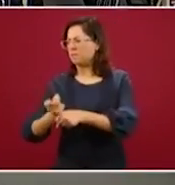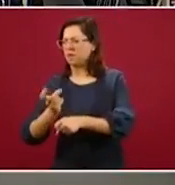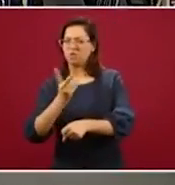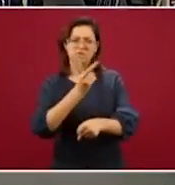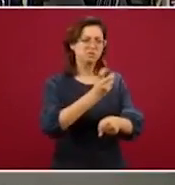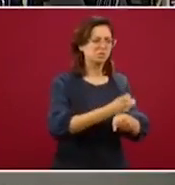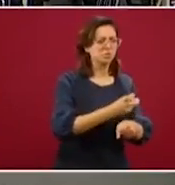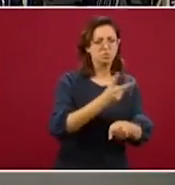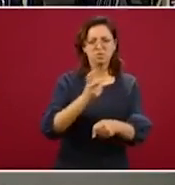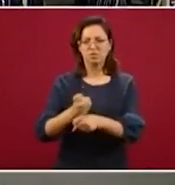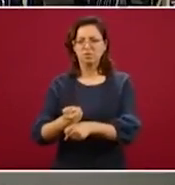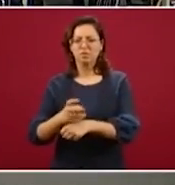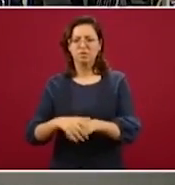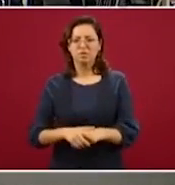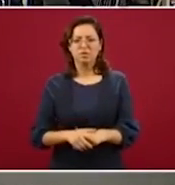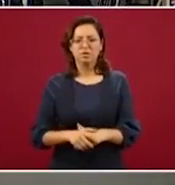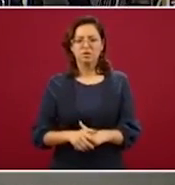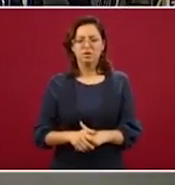Adelante,